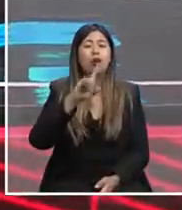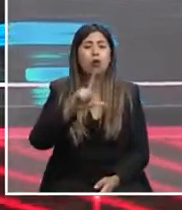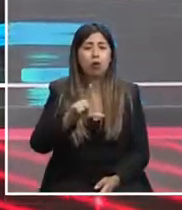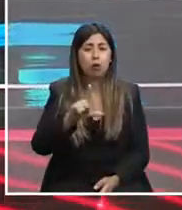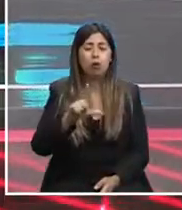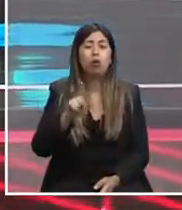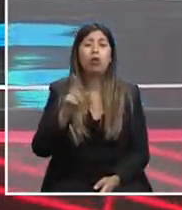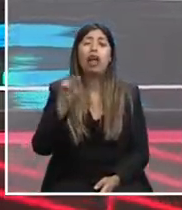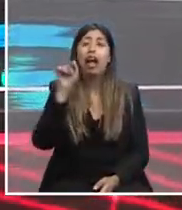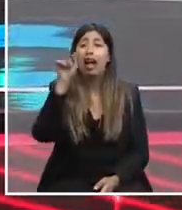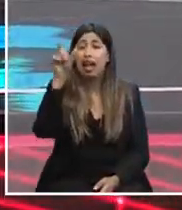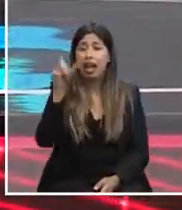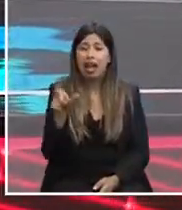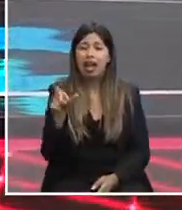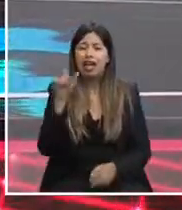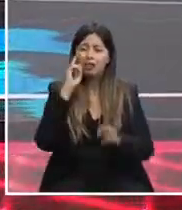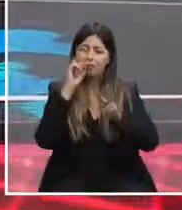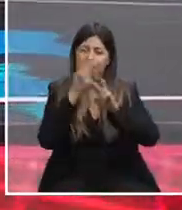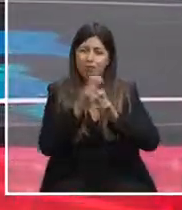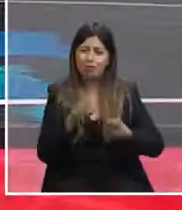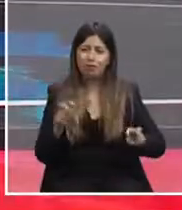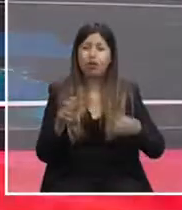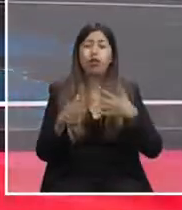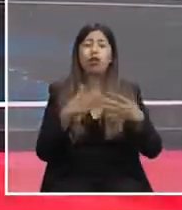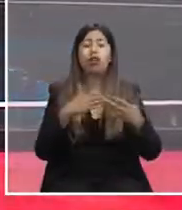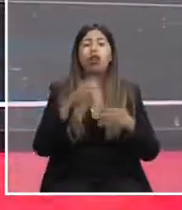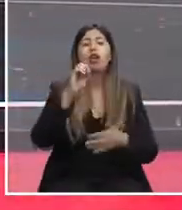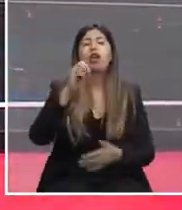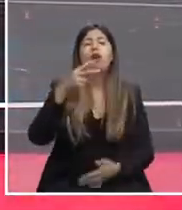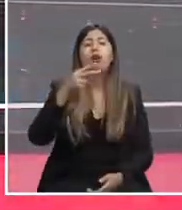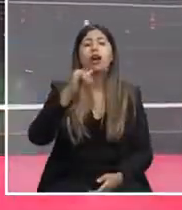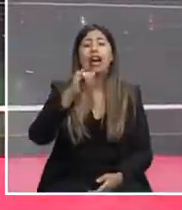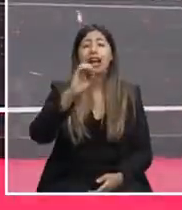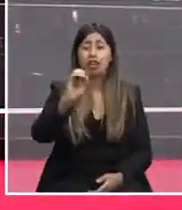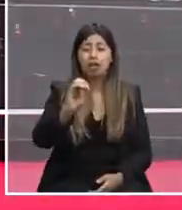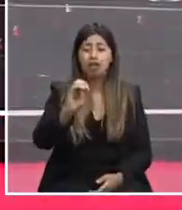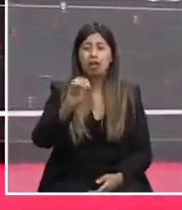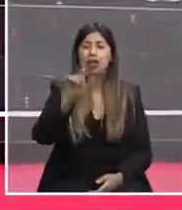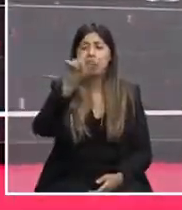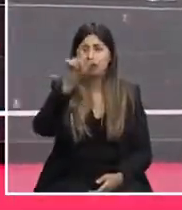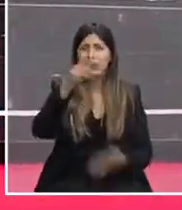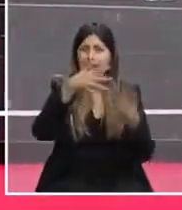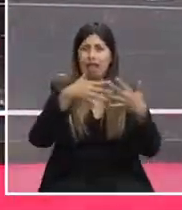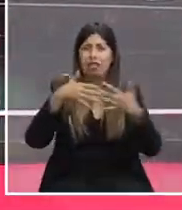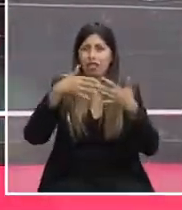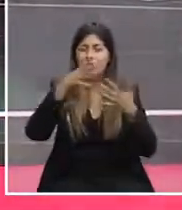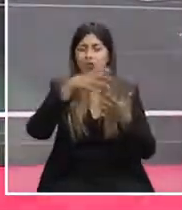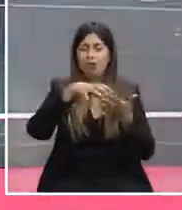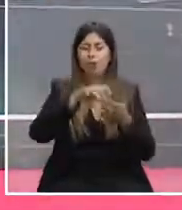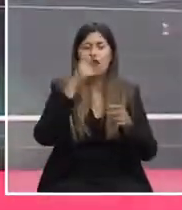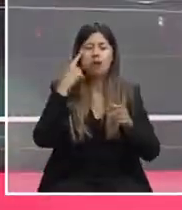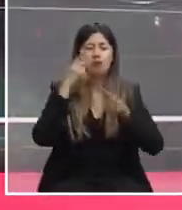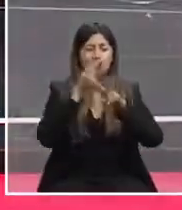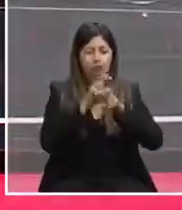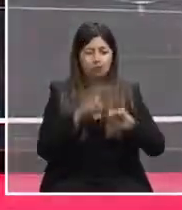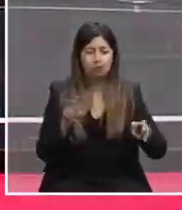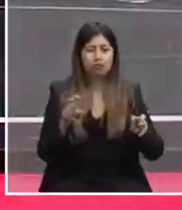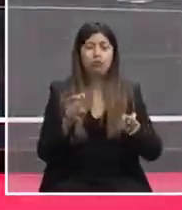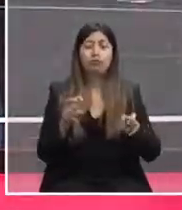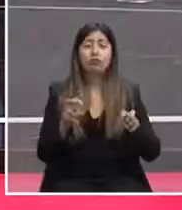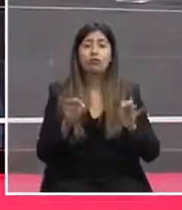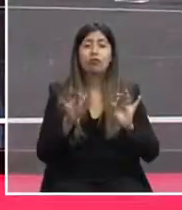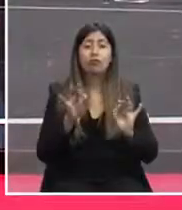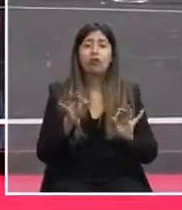estudio en un condado chiquitito del estado de Ohio, y en medio de